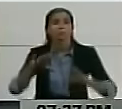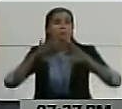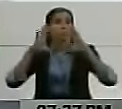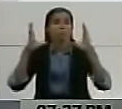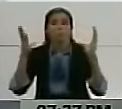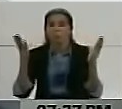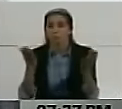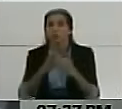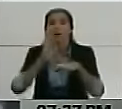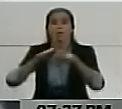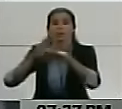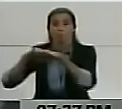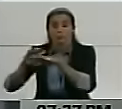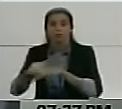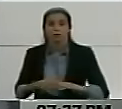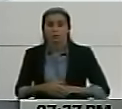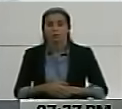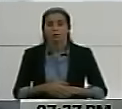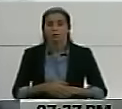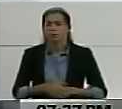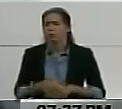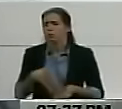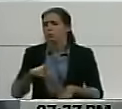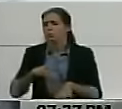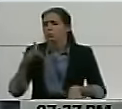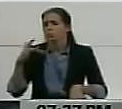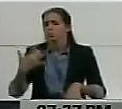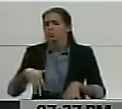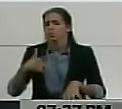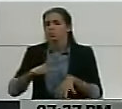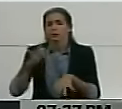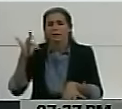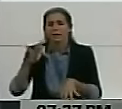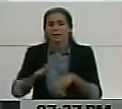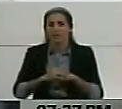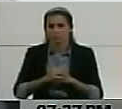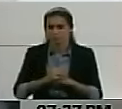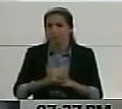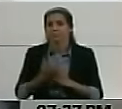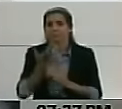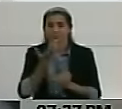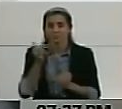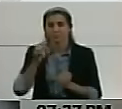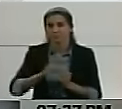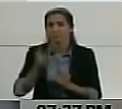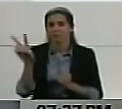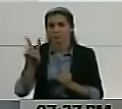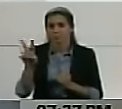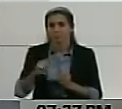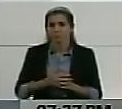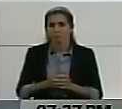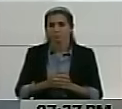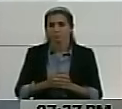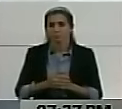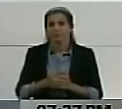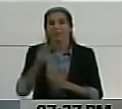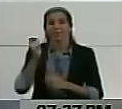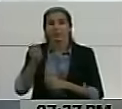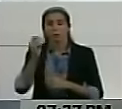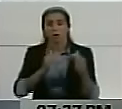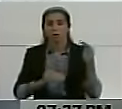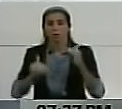internacional de la gravedad que sería para nuestro país que el Tribunal